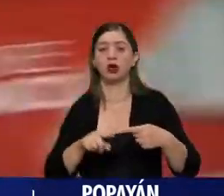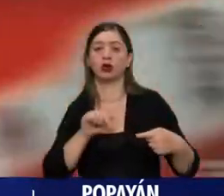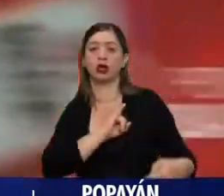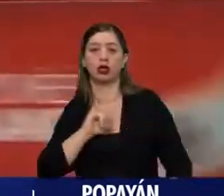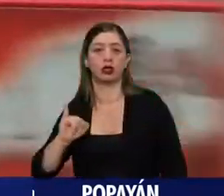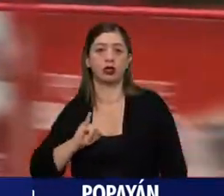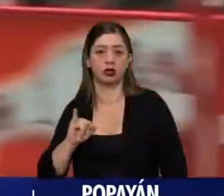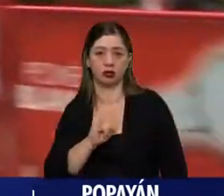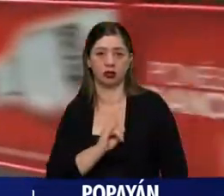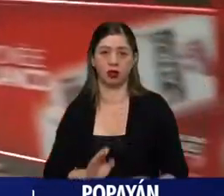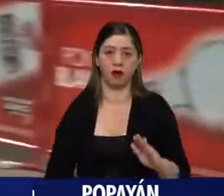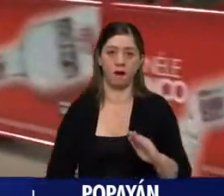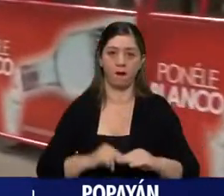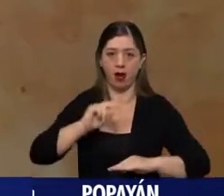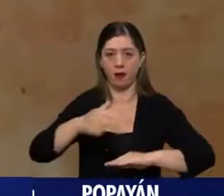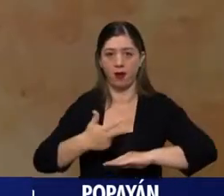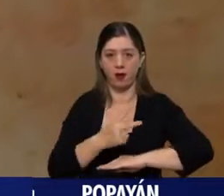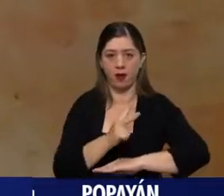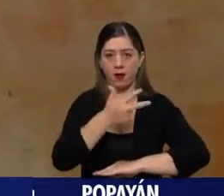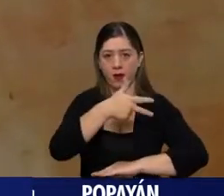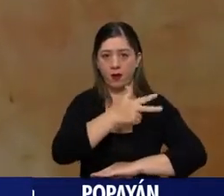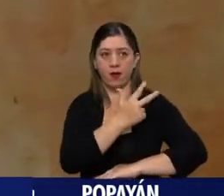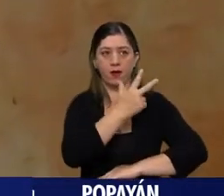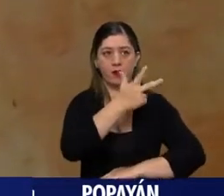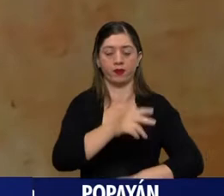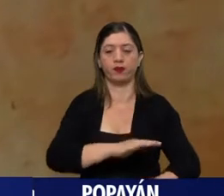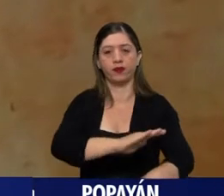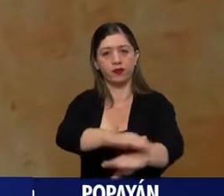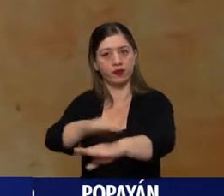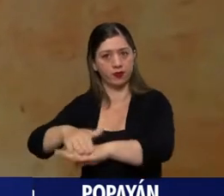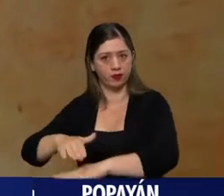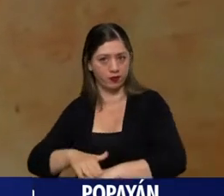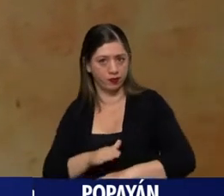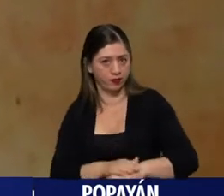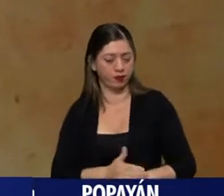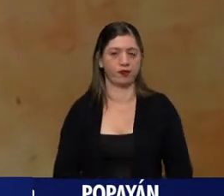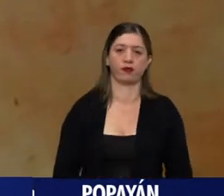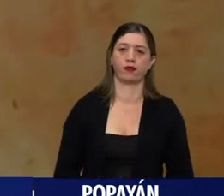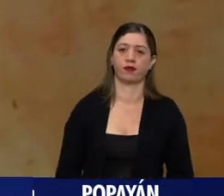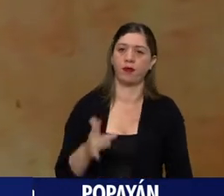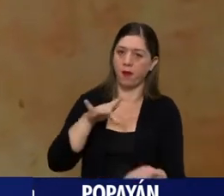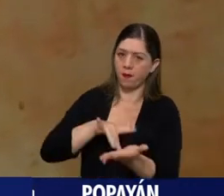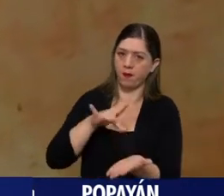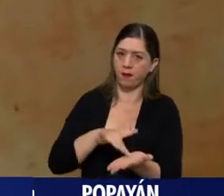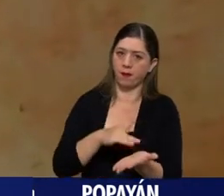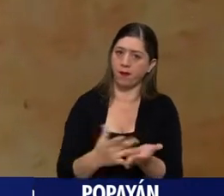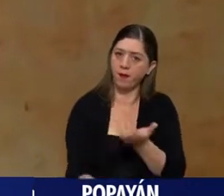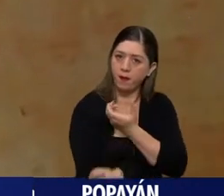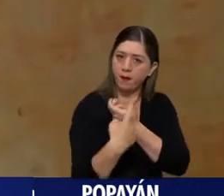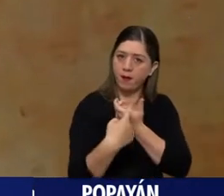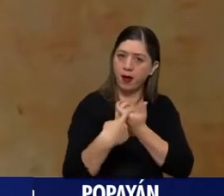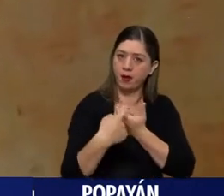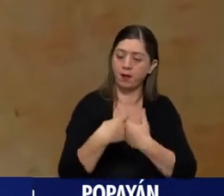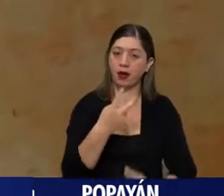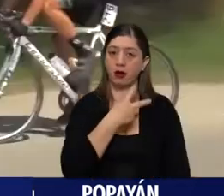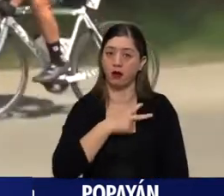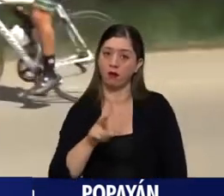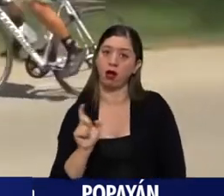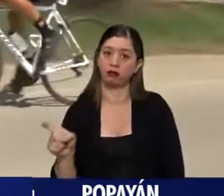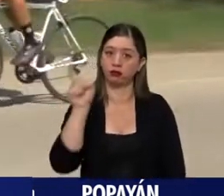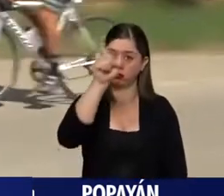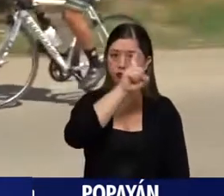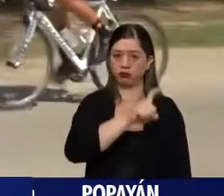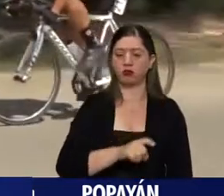con tendencia al ascenso. Quiero extender la invitación a que participen en la Vuelta al Valle, una carrera de